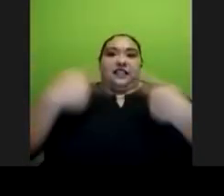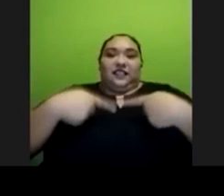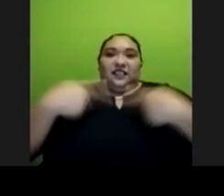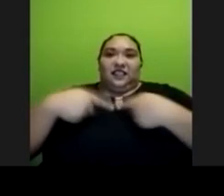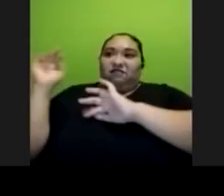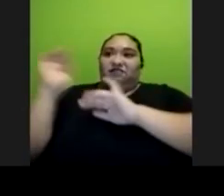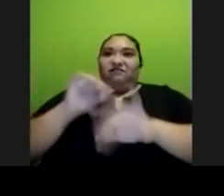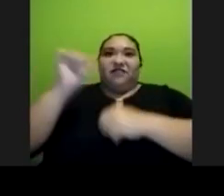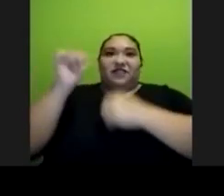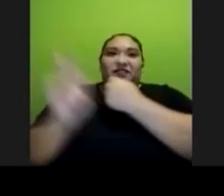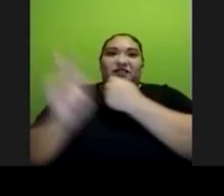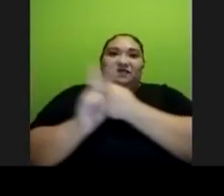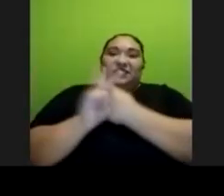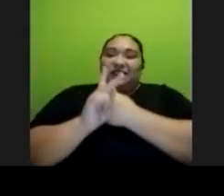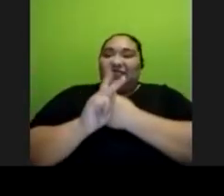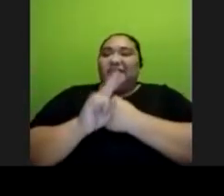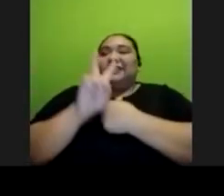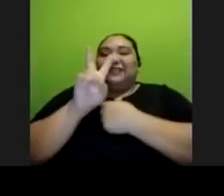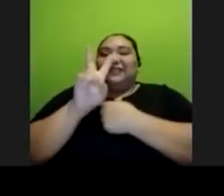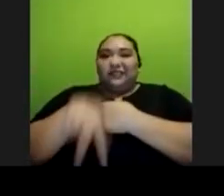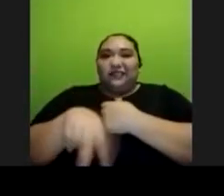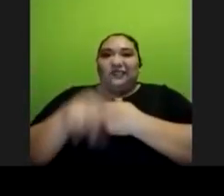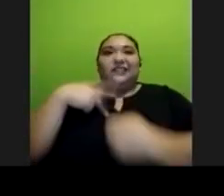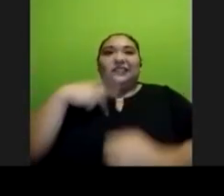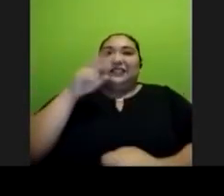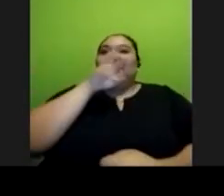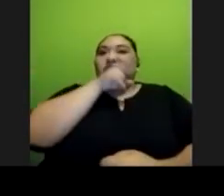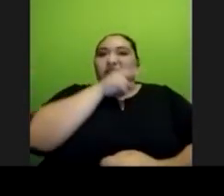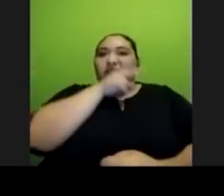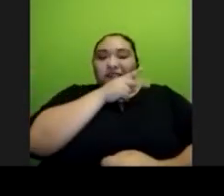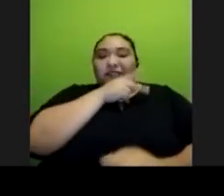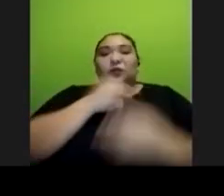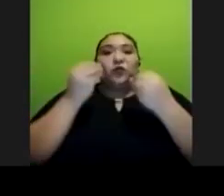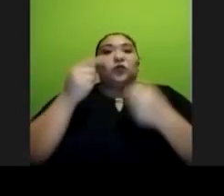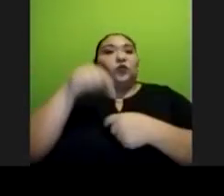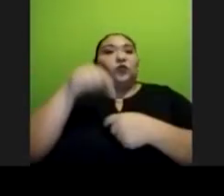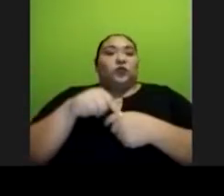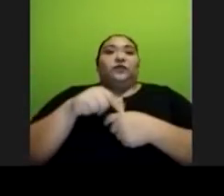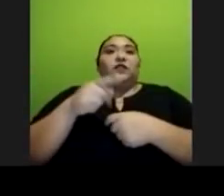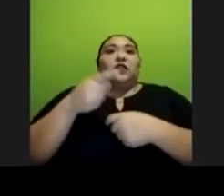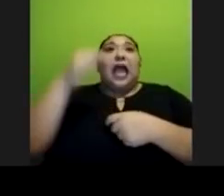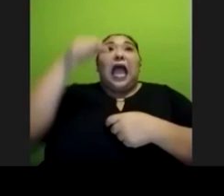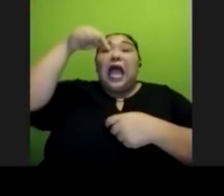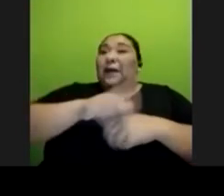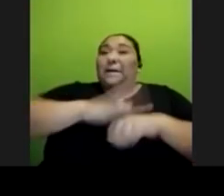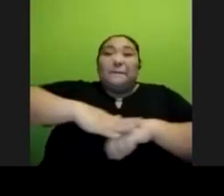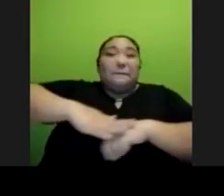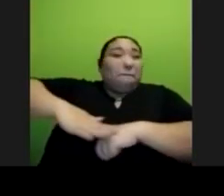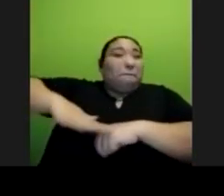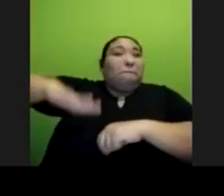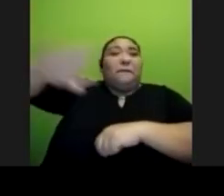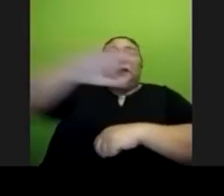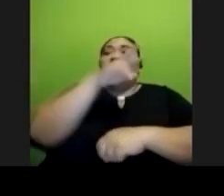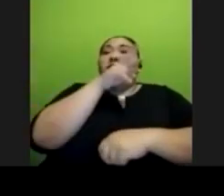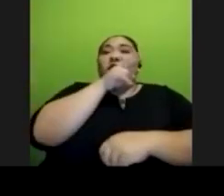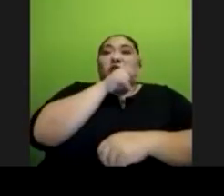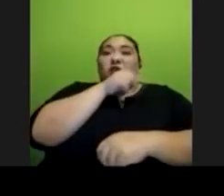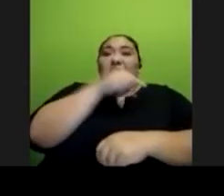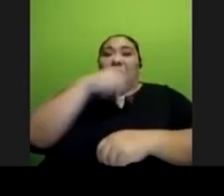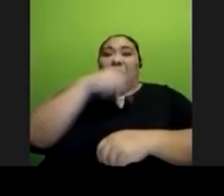más preocupante, o sea, es menos preocupante quizás en México que en otras partes del mundo, en particular en